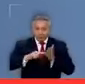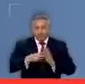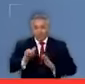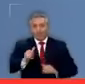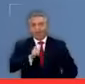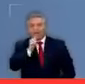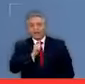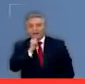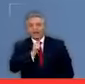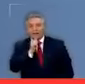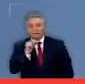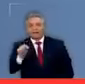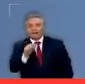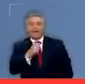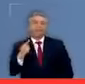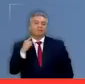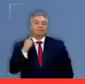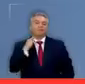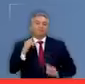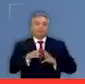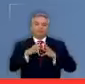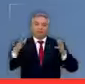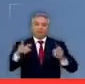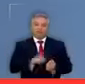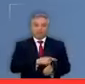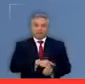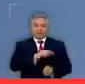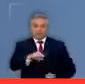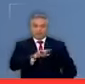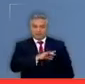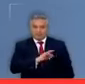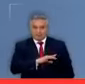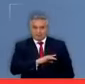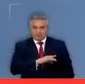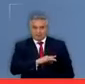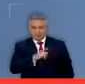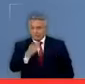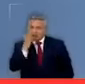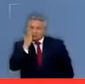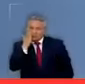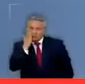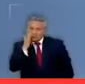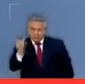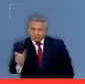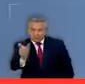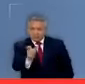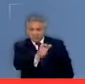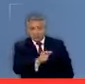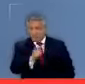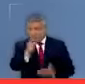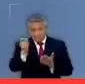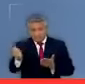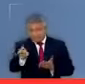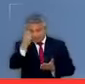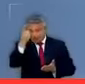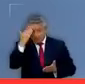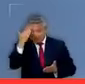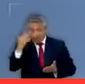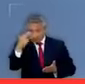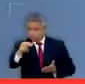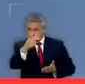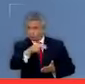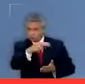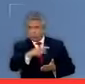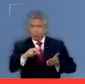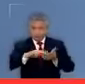carencias que afectan a tantas familias chilenas. Queridos compatriotas, desde el primer día, sus problemas y